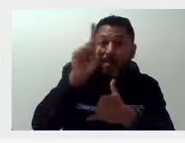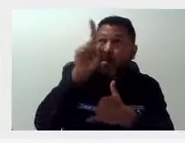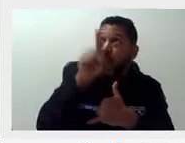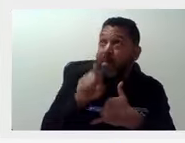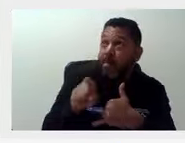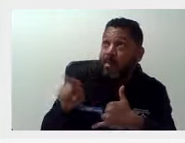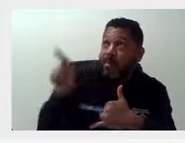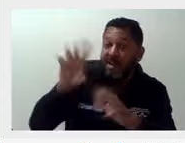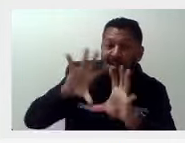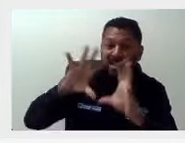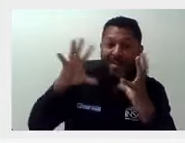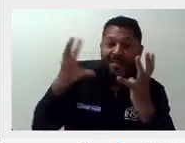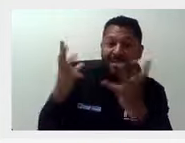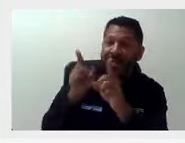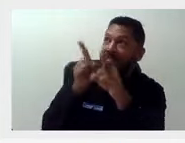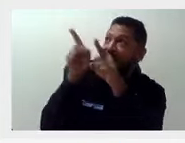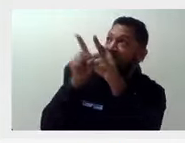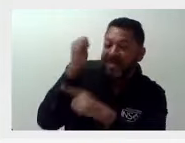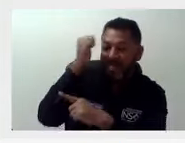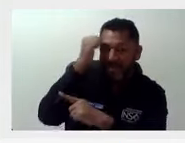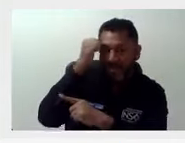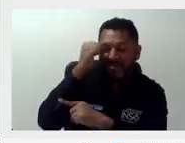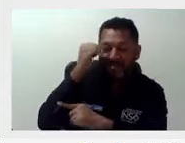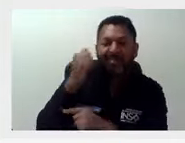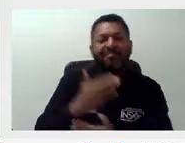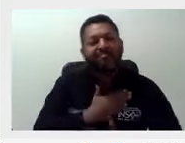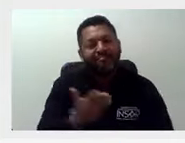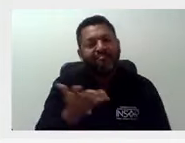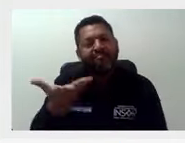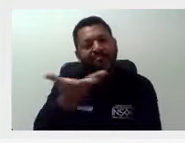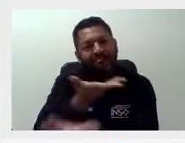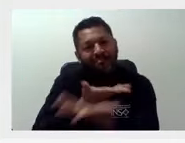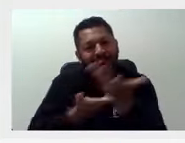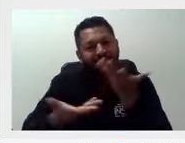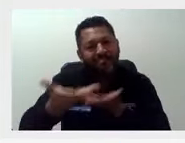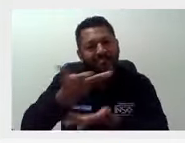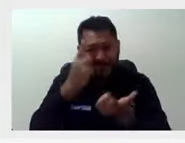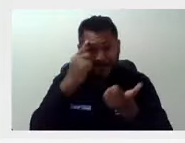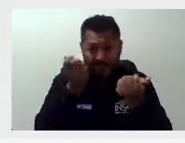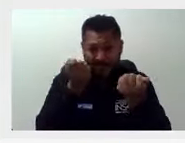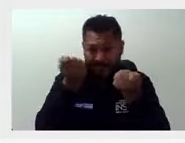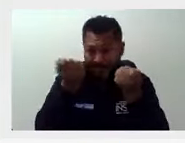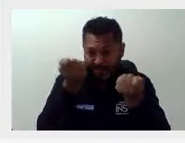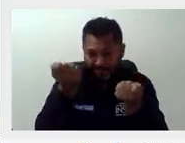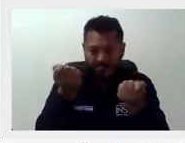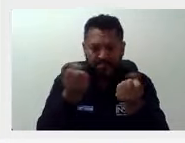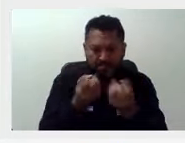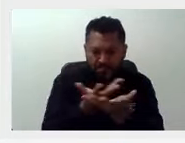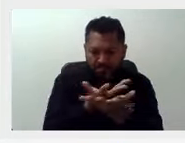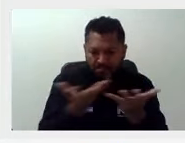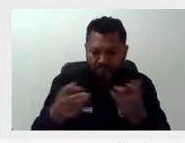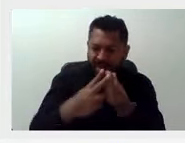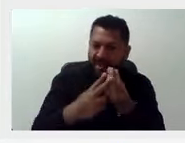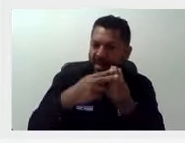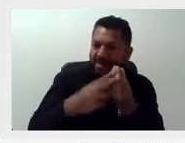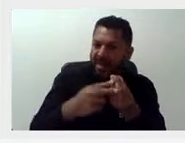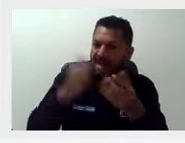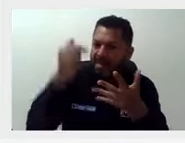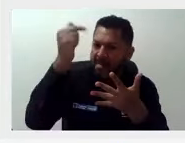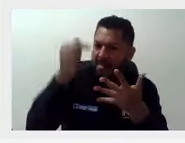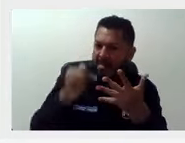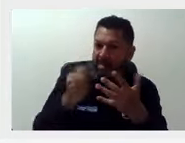mundo. Es un gusto nuevamente estar aquí con ustedes compartiendo estrategias, recursos, herramientas y